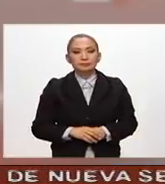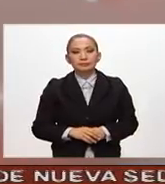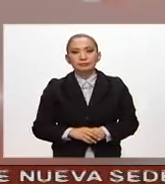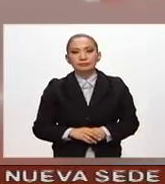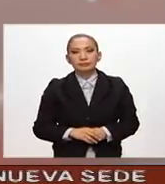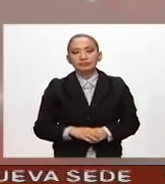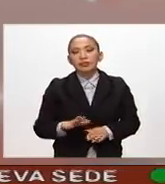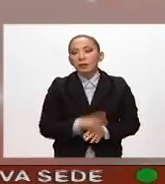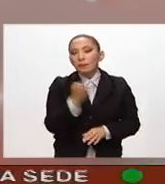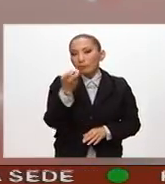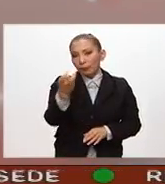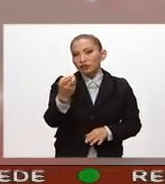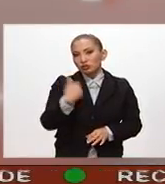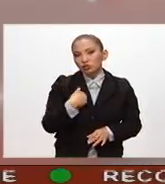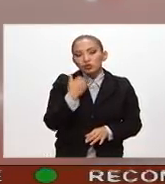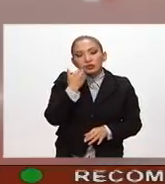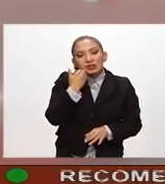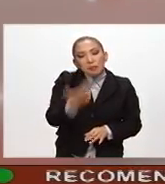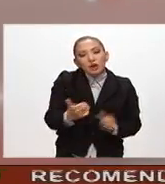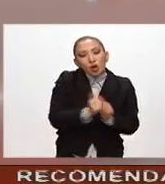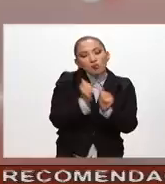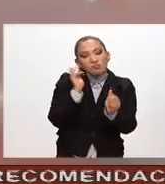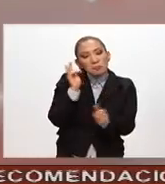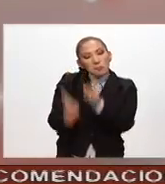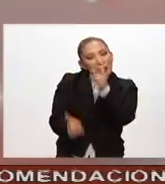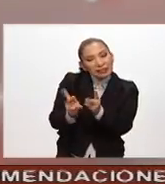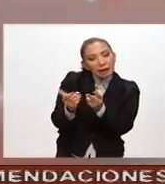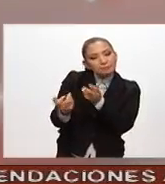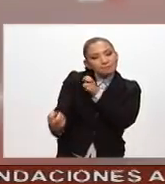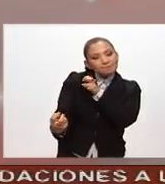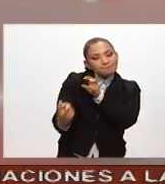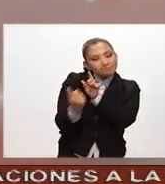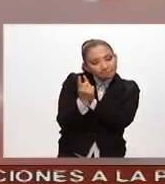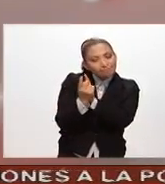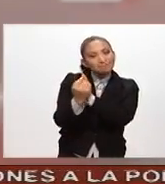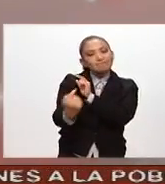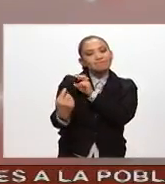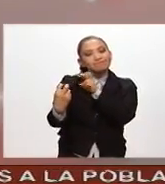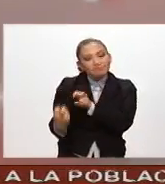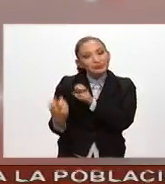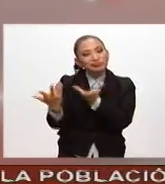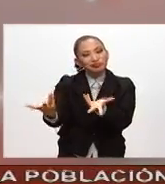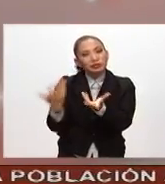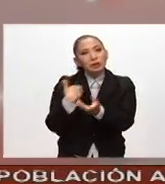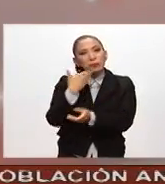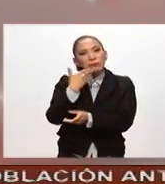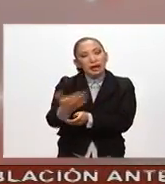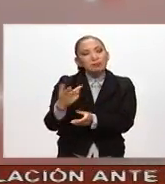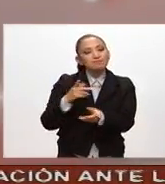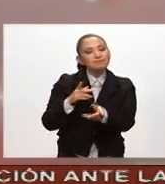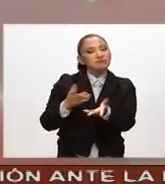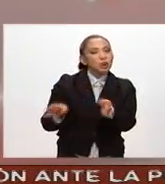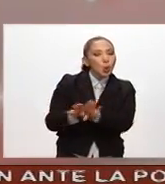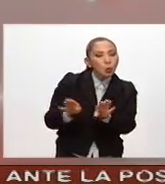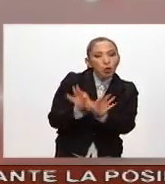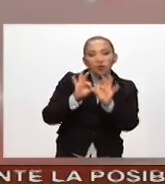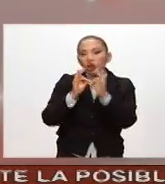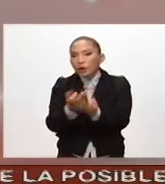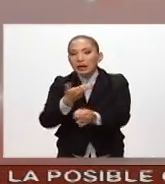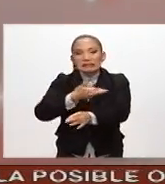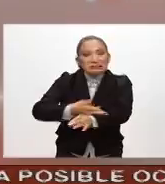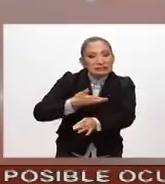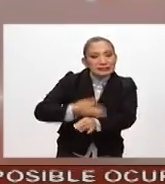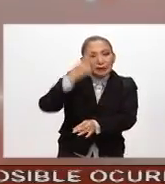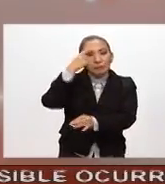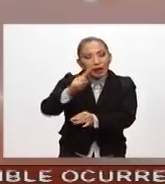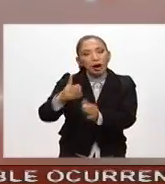Por eso es que buscamos, por medio del diálogo, apurar una vía de salida y que